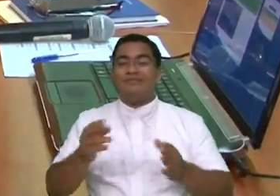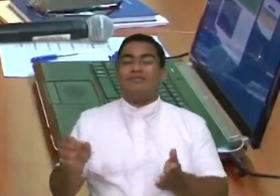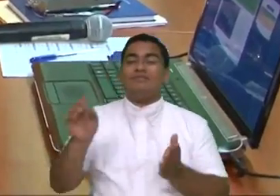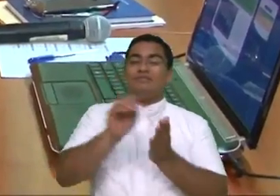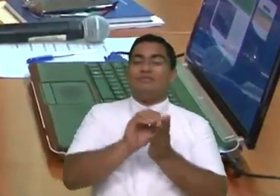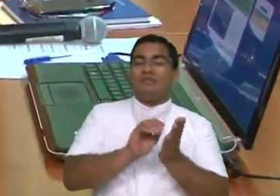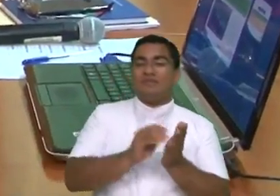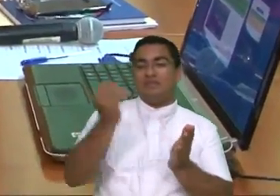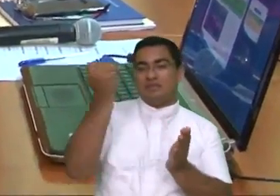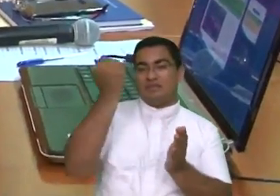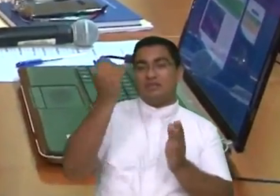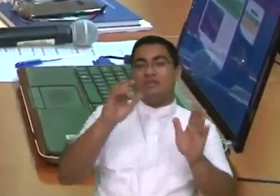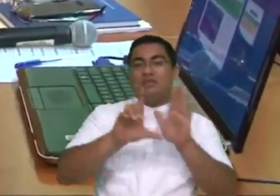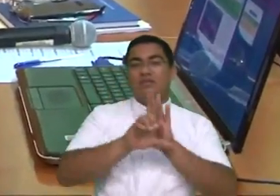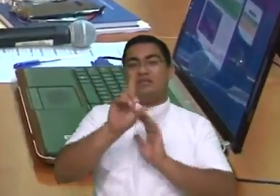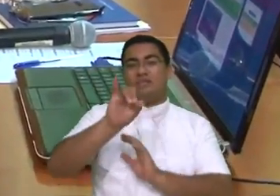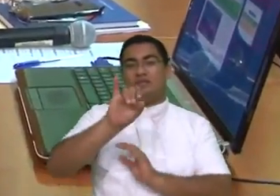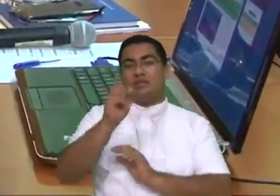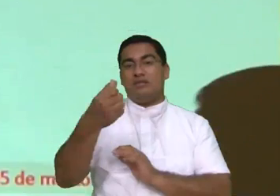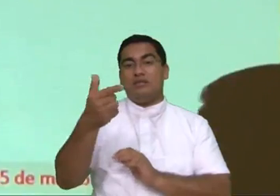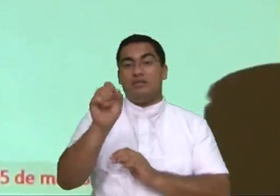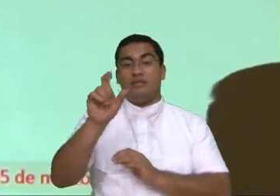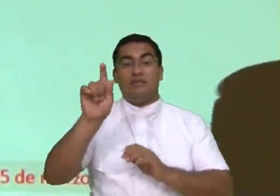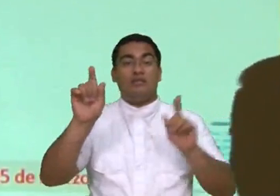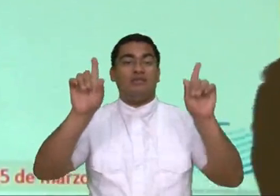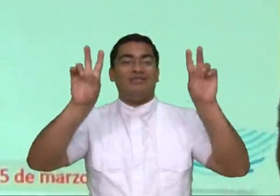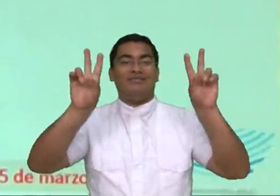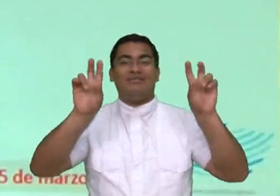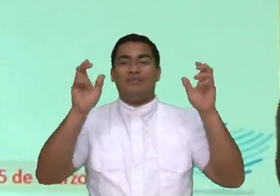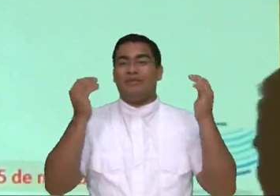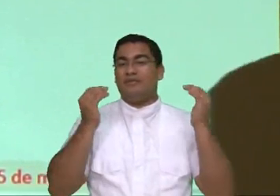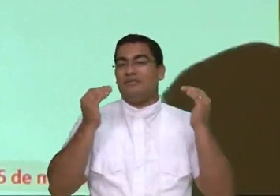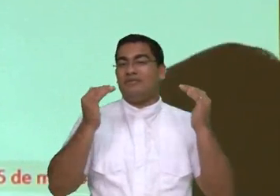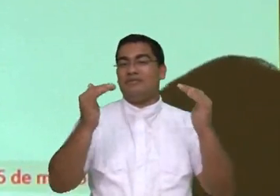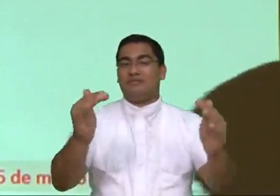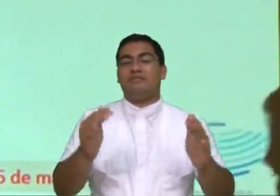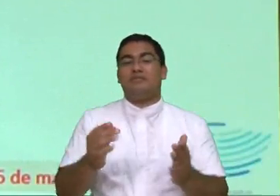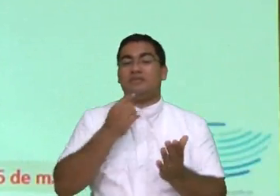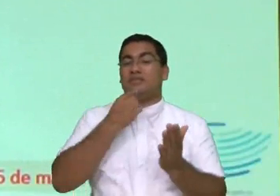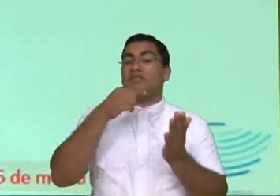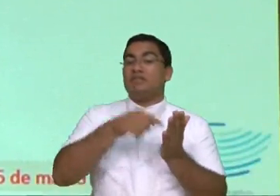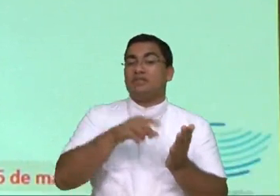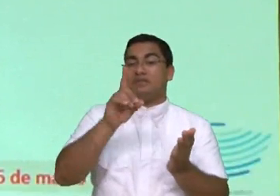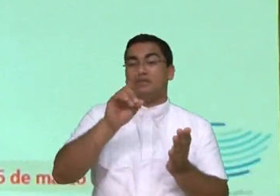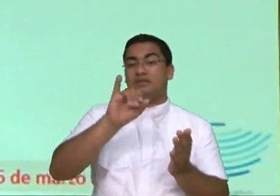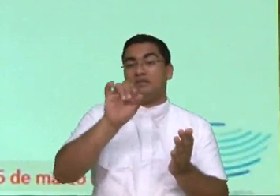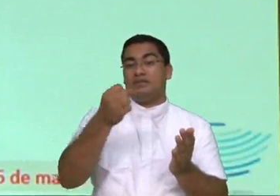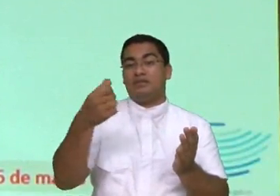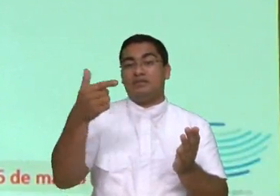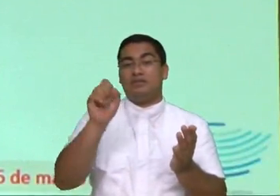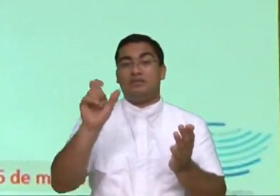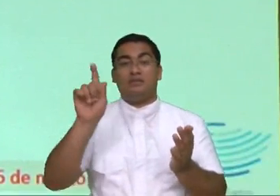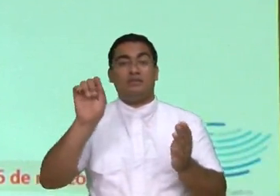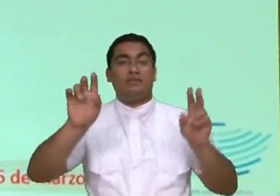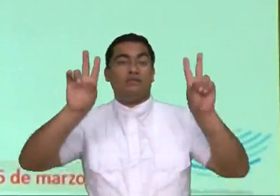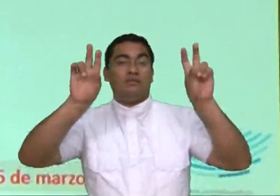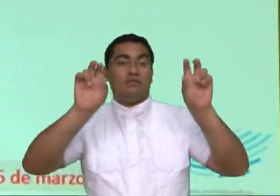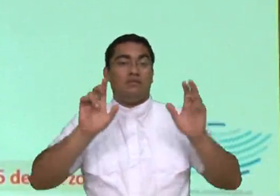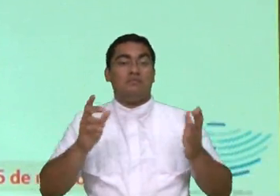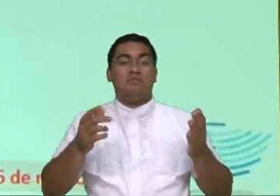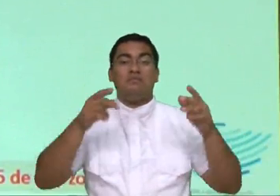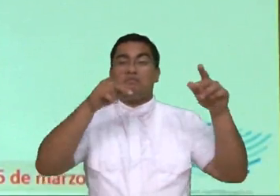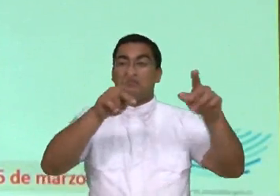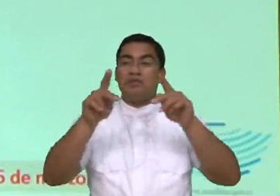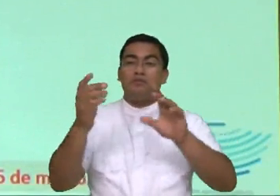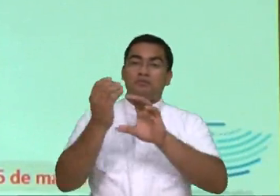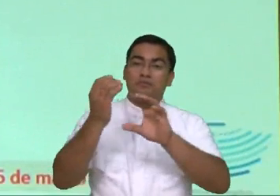a la iniciativa del digesto jurídico en materia de transporte. En este digesto se incluyen normas relacionadas con el transporte de